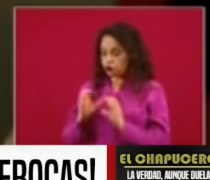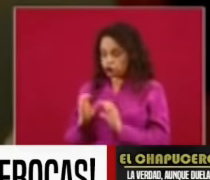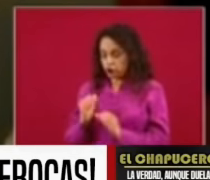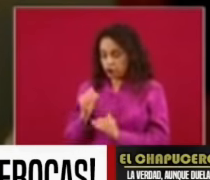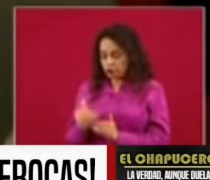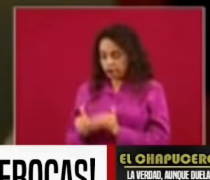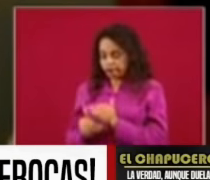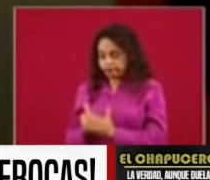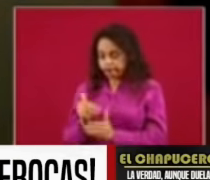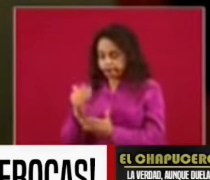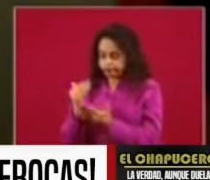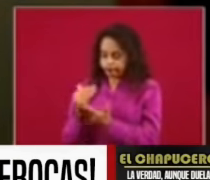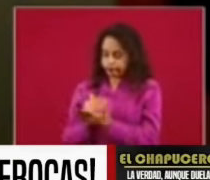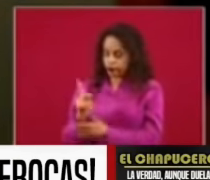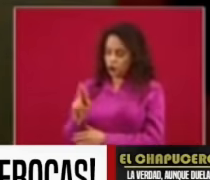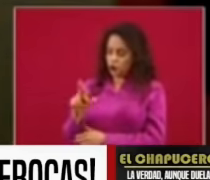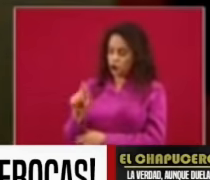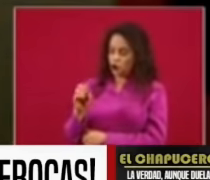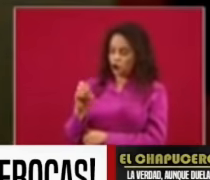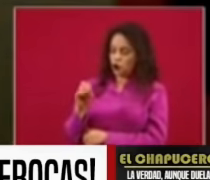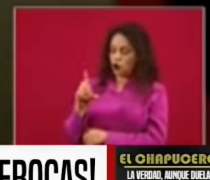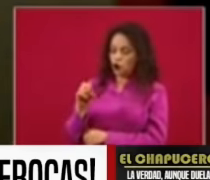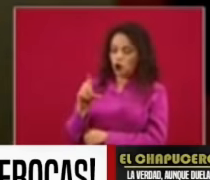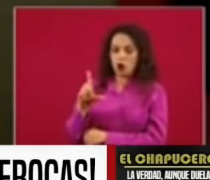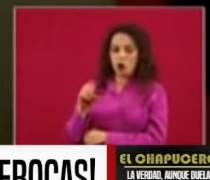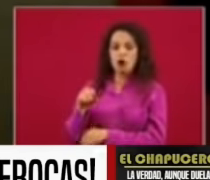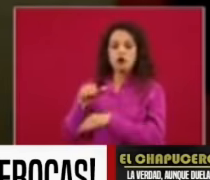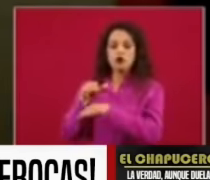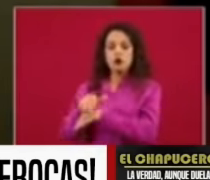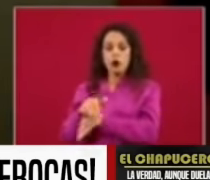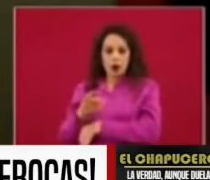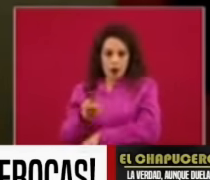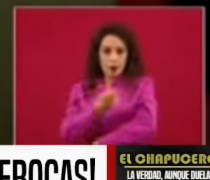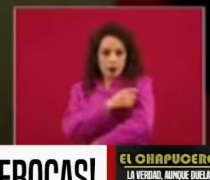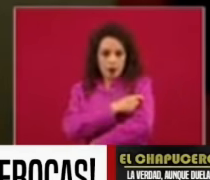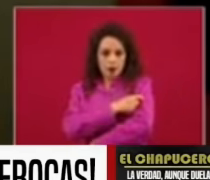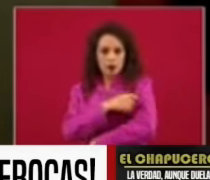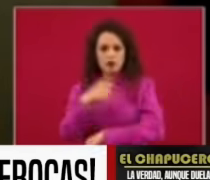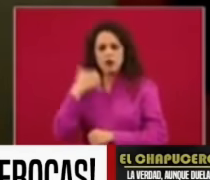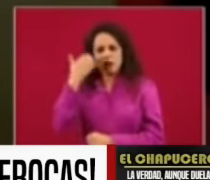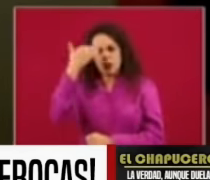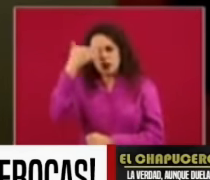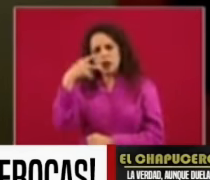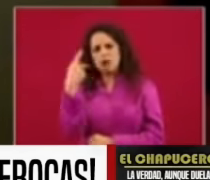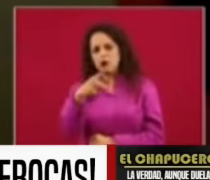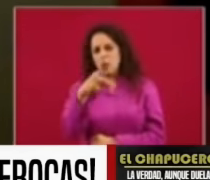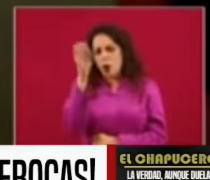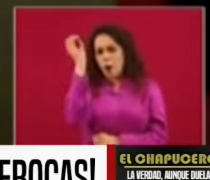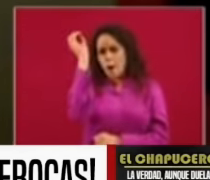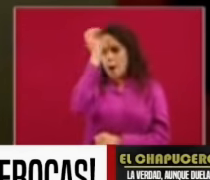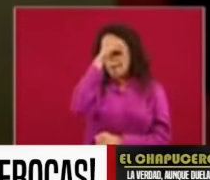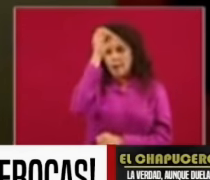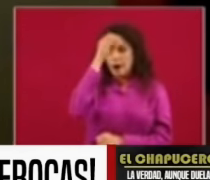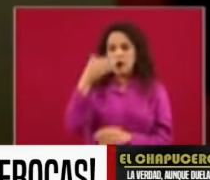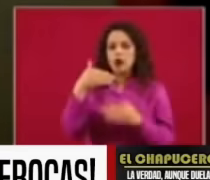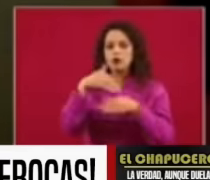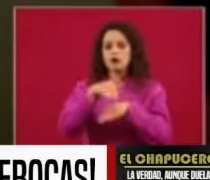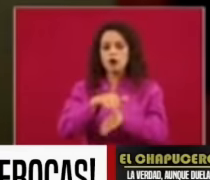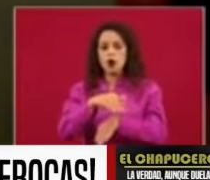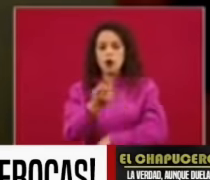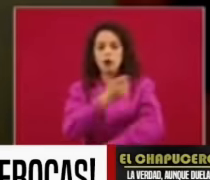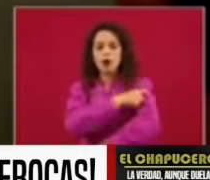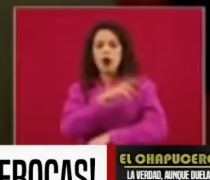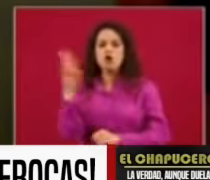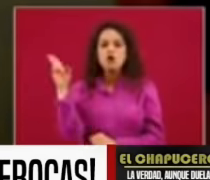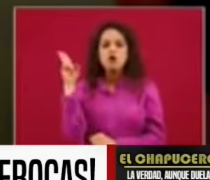fabricantes, ¿qué nos puede decir usted acerca de la vacuna rusa que supuestamente también estaba ya próxima